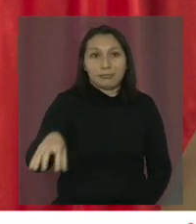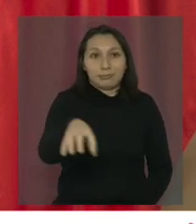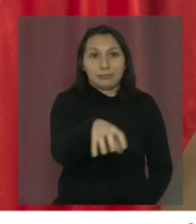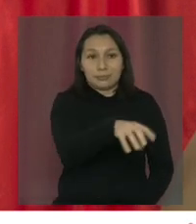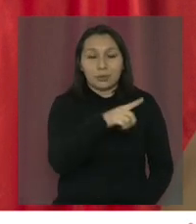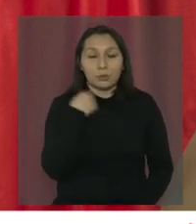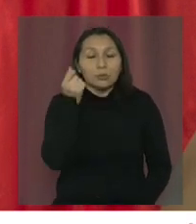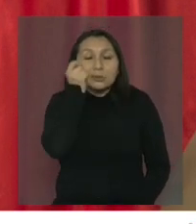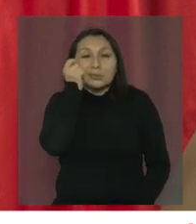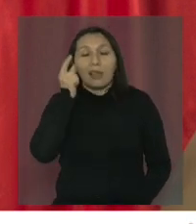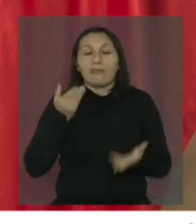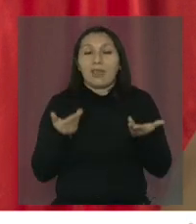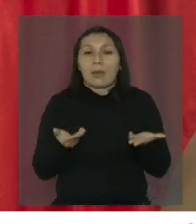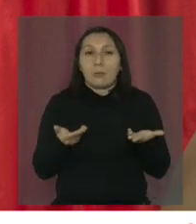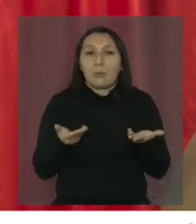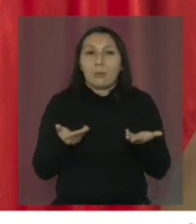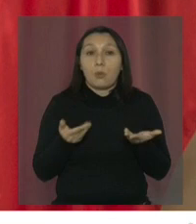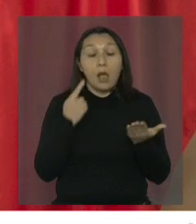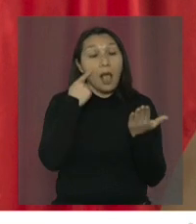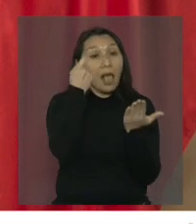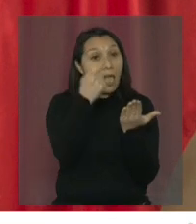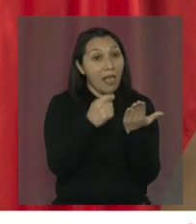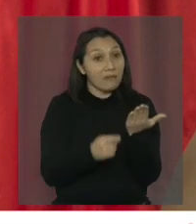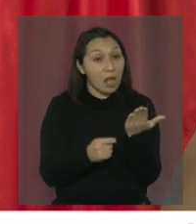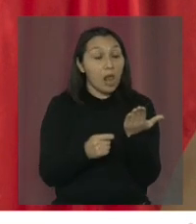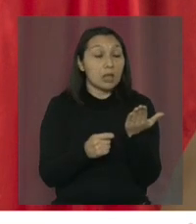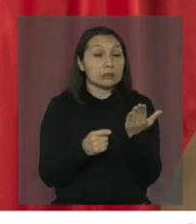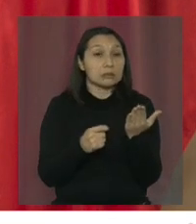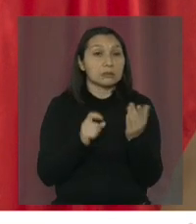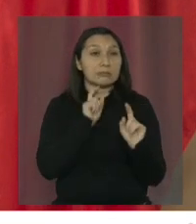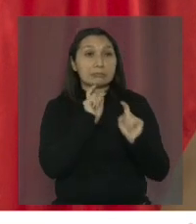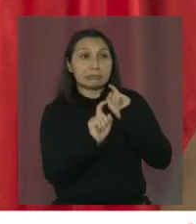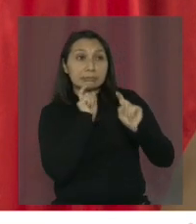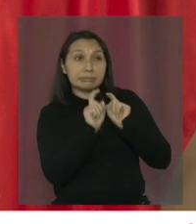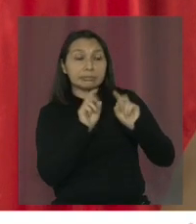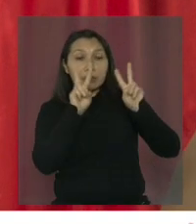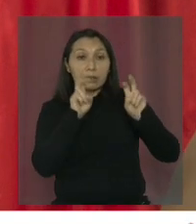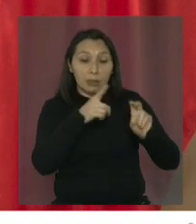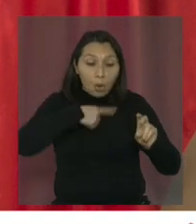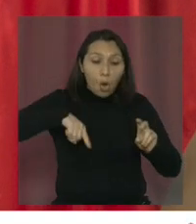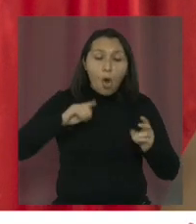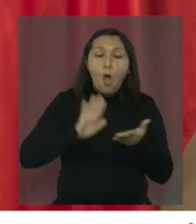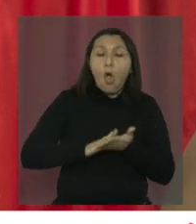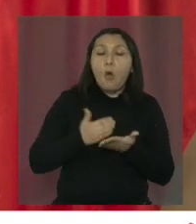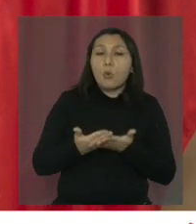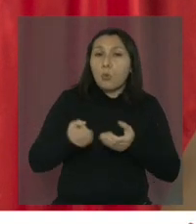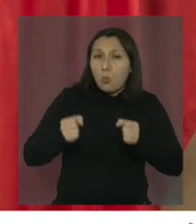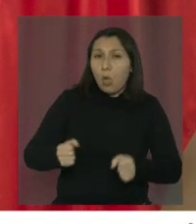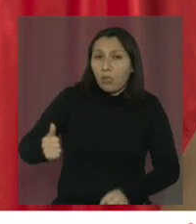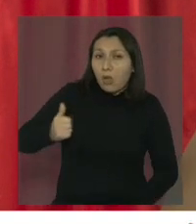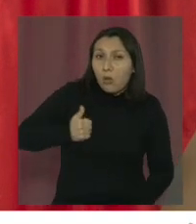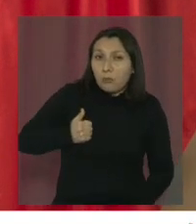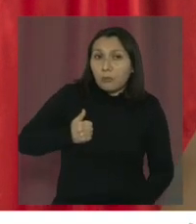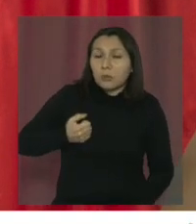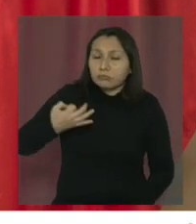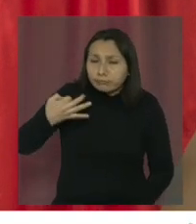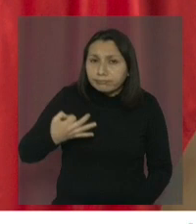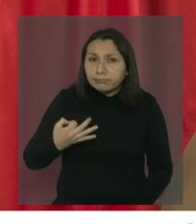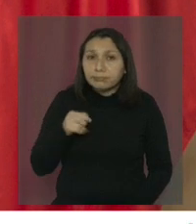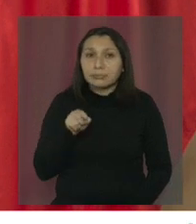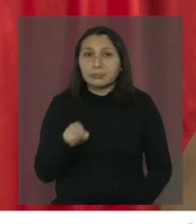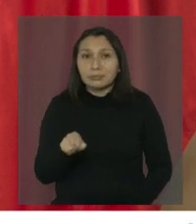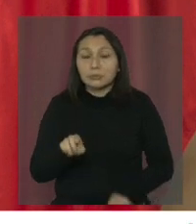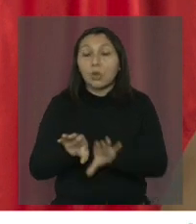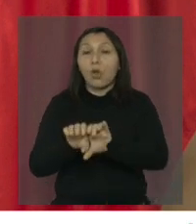sabemos que la evaluación crítica que puede tener la ciudadanía es sobre nuestra capacidad de cumplir correctamente con